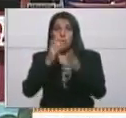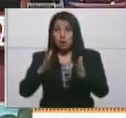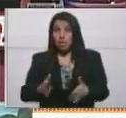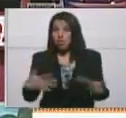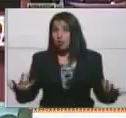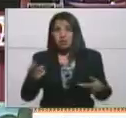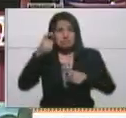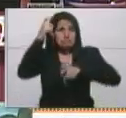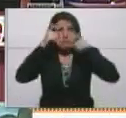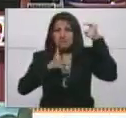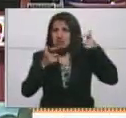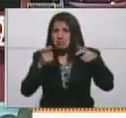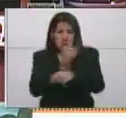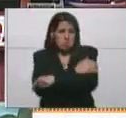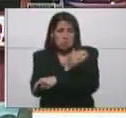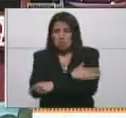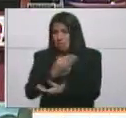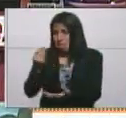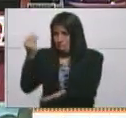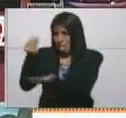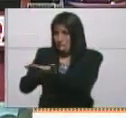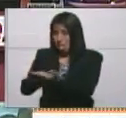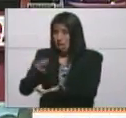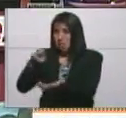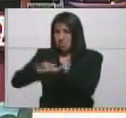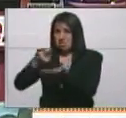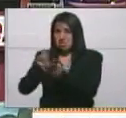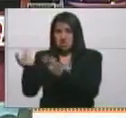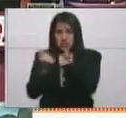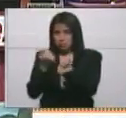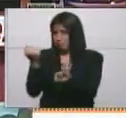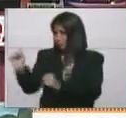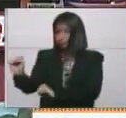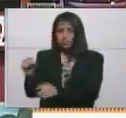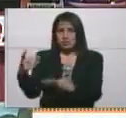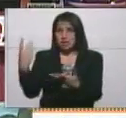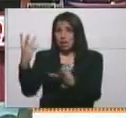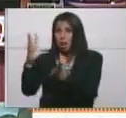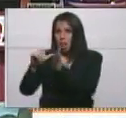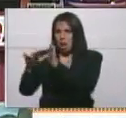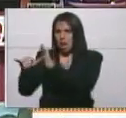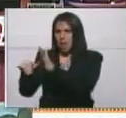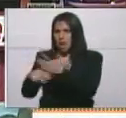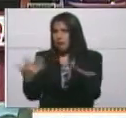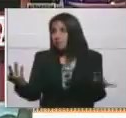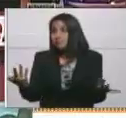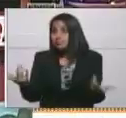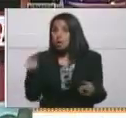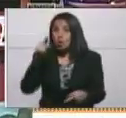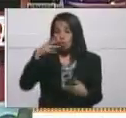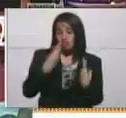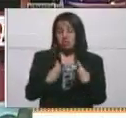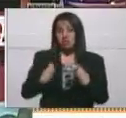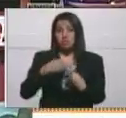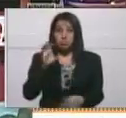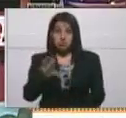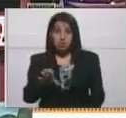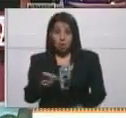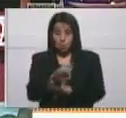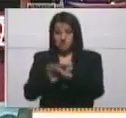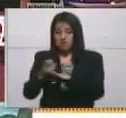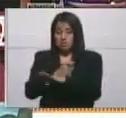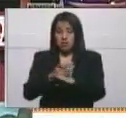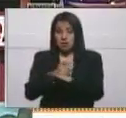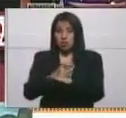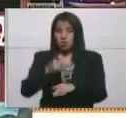porque es que a los cuales no se le puede entregar plata, se la roban. Así que si usted vive en un estado donde hay un